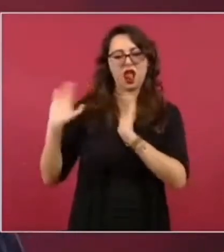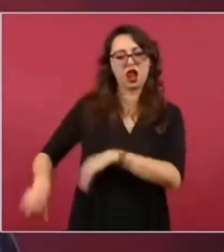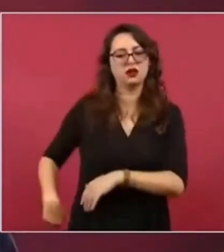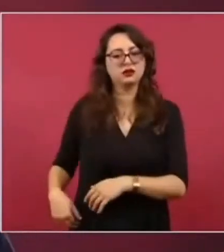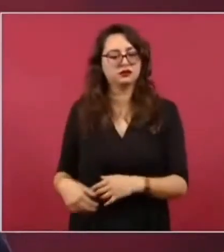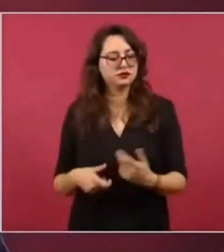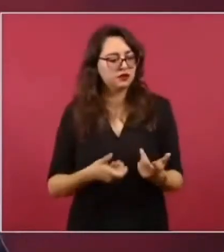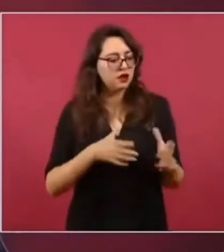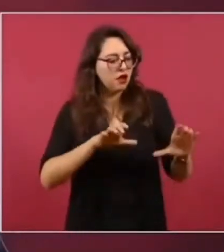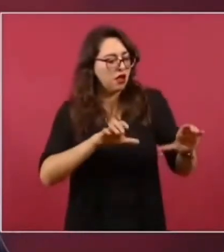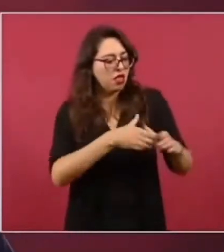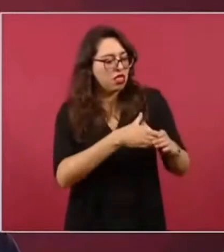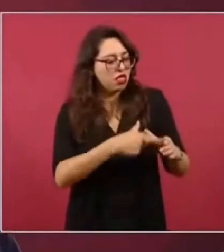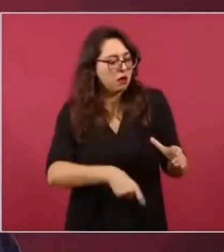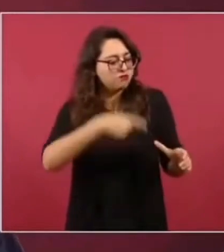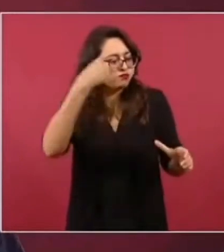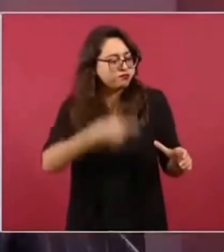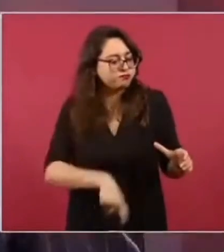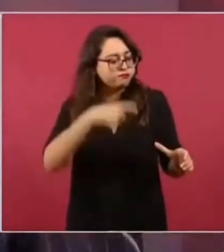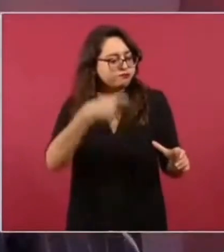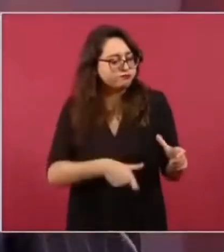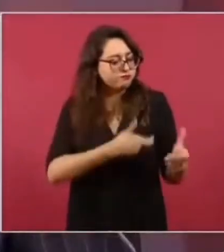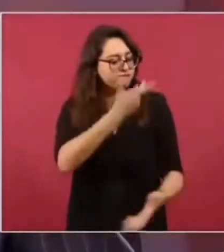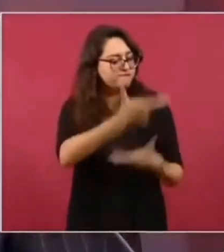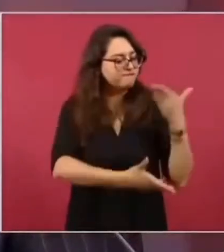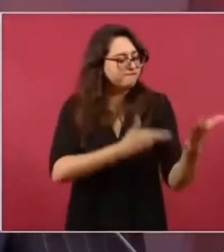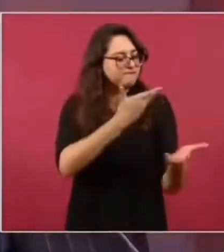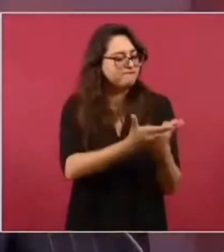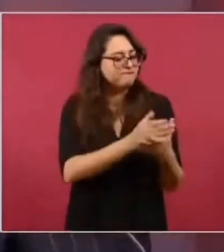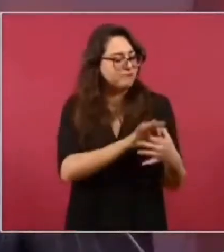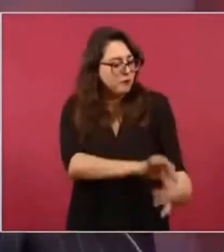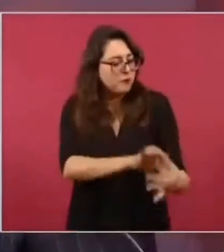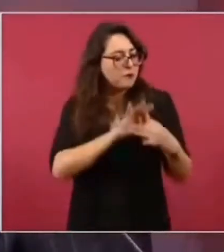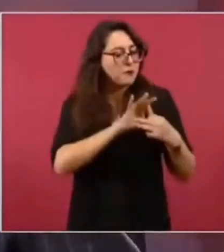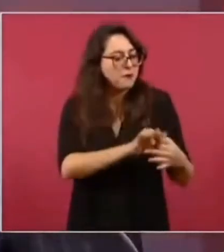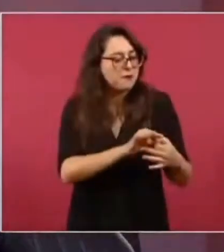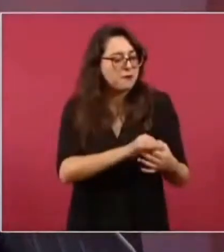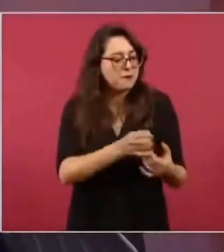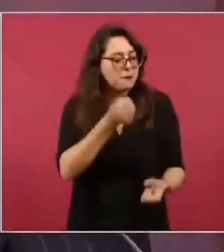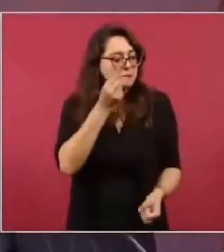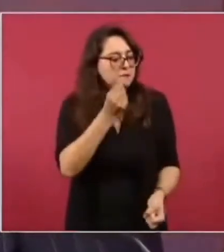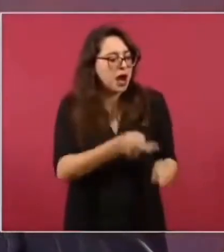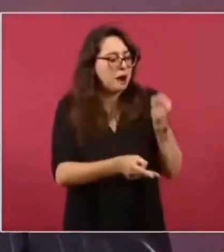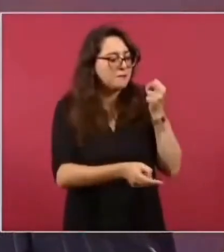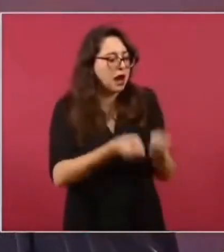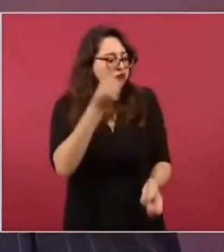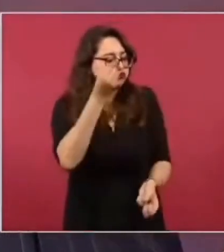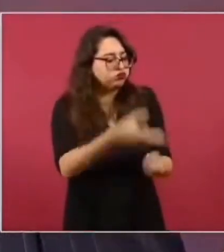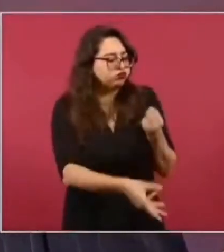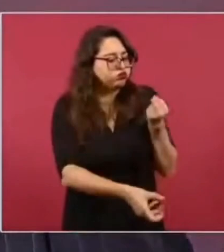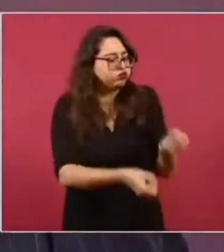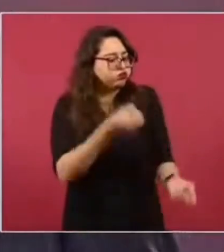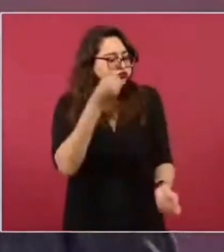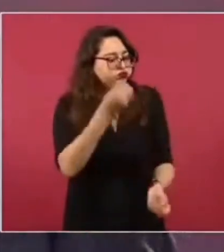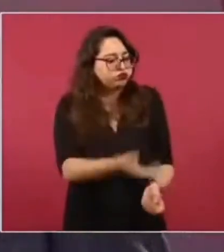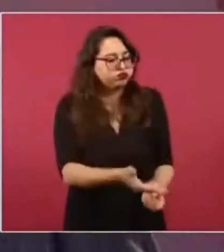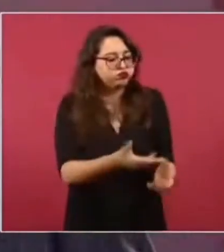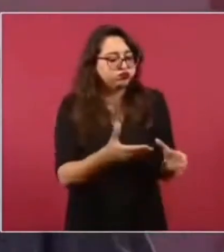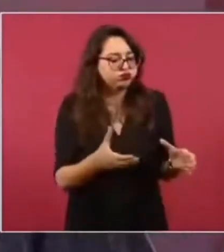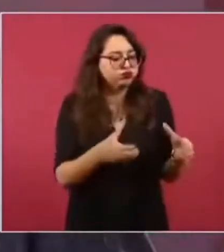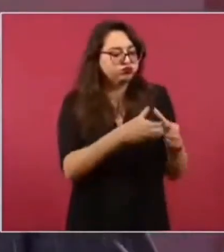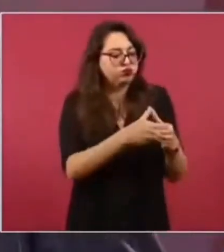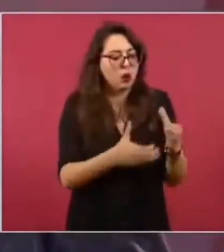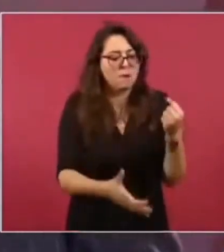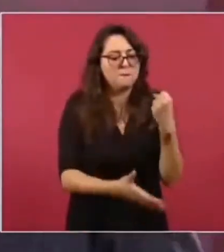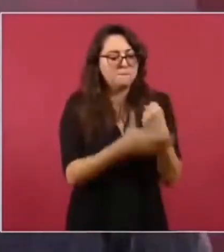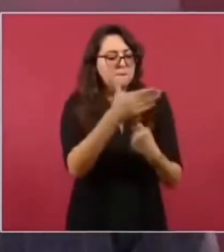oligarquía, de los potentados, de las minorías, de los que